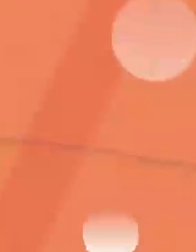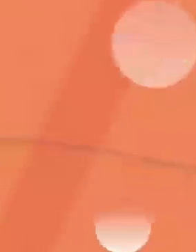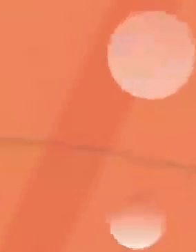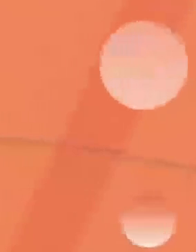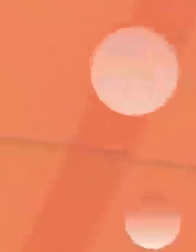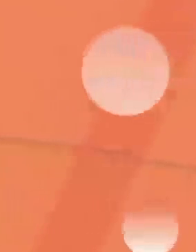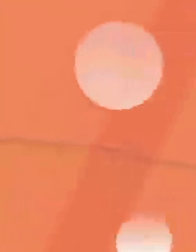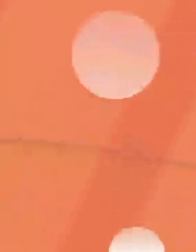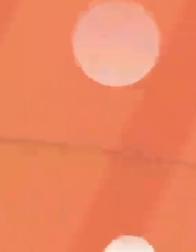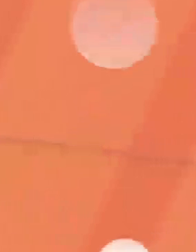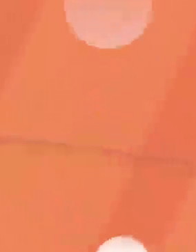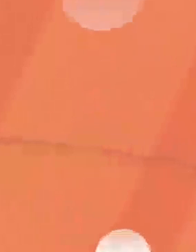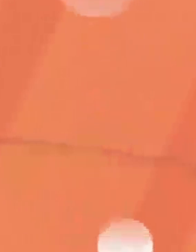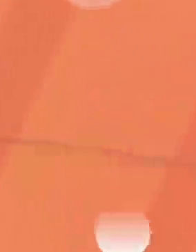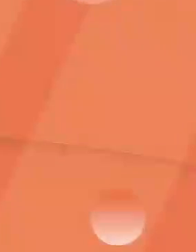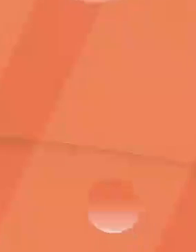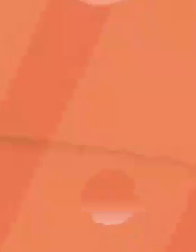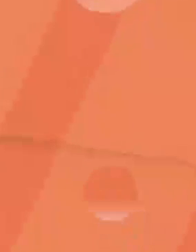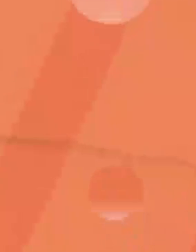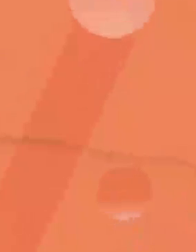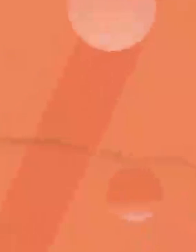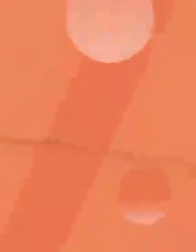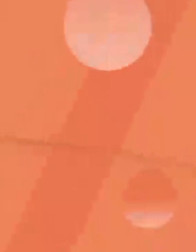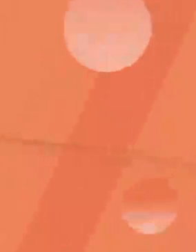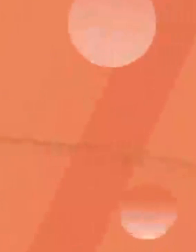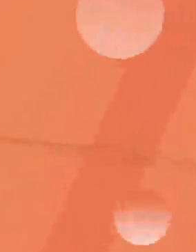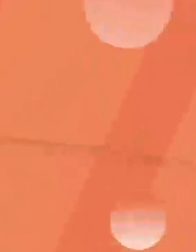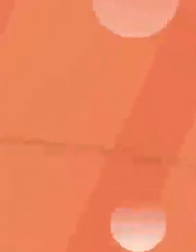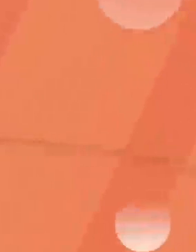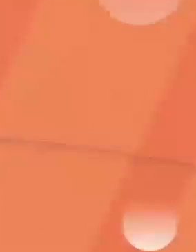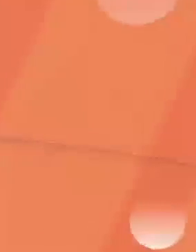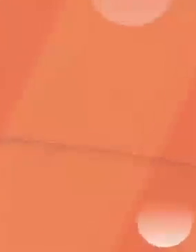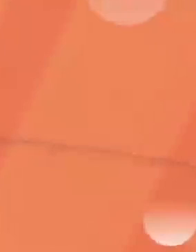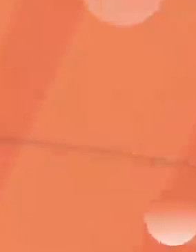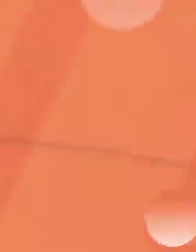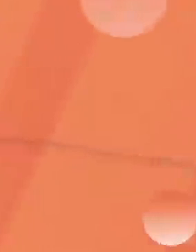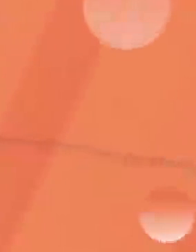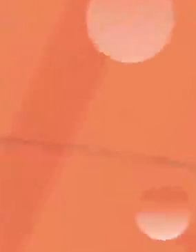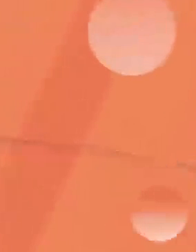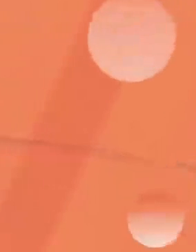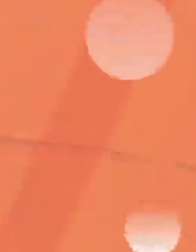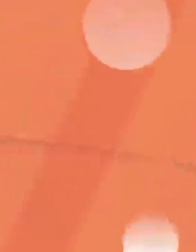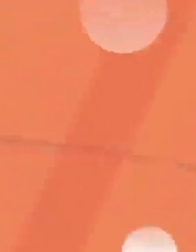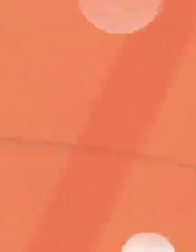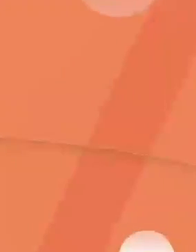¿Cómo se pueden clasificar a los ácidos y las bases?